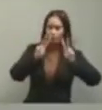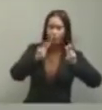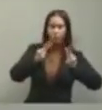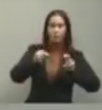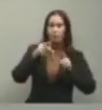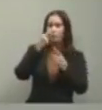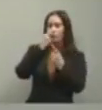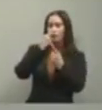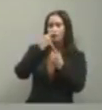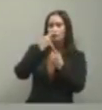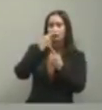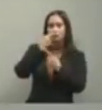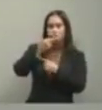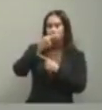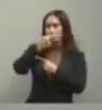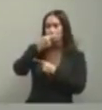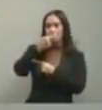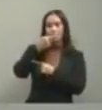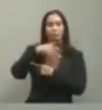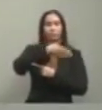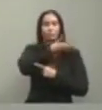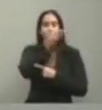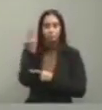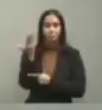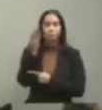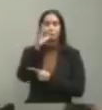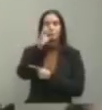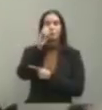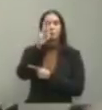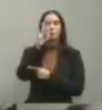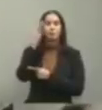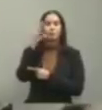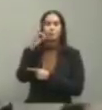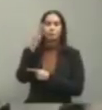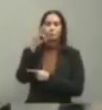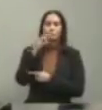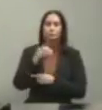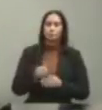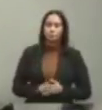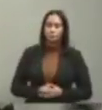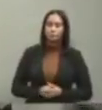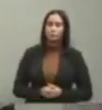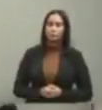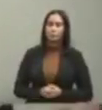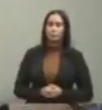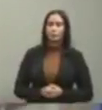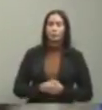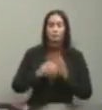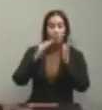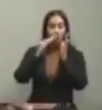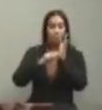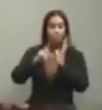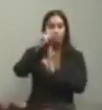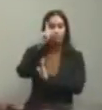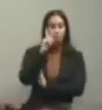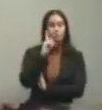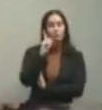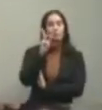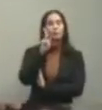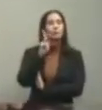negativa a la prueba del hobbie 19 nos queda un solo caso